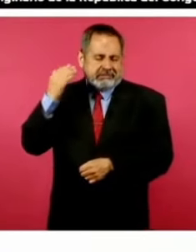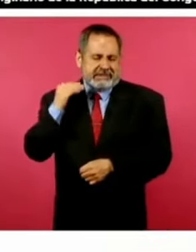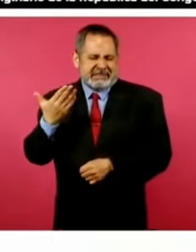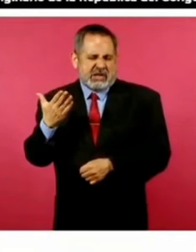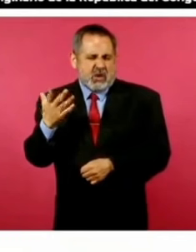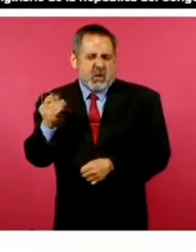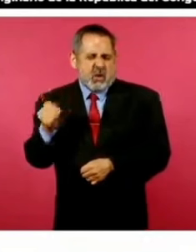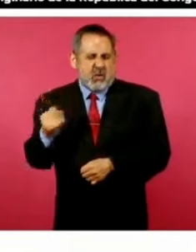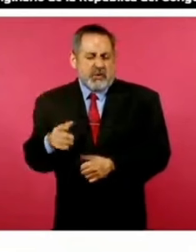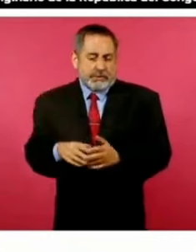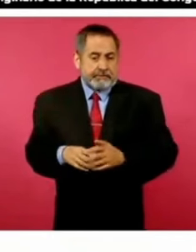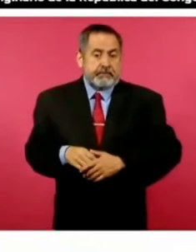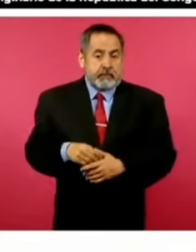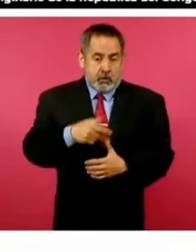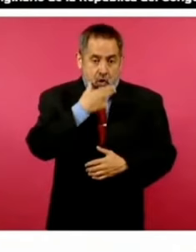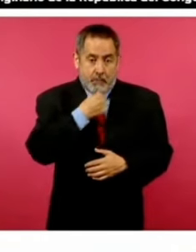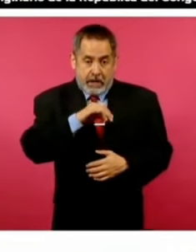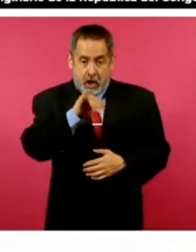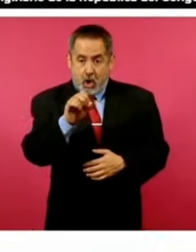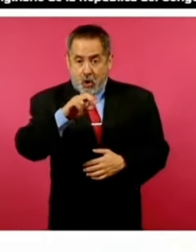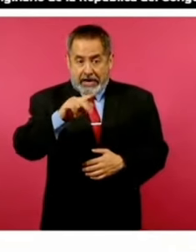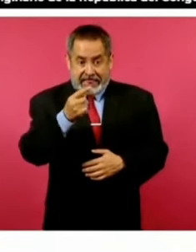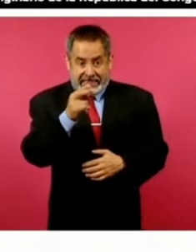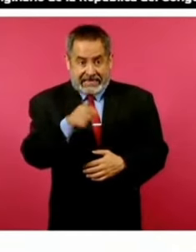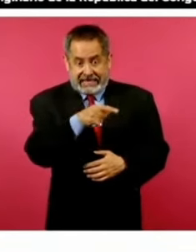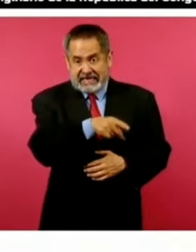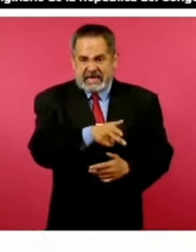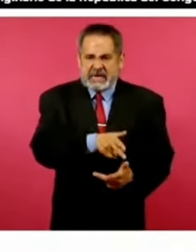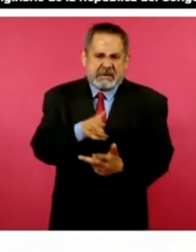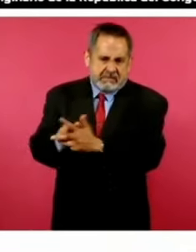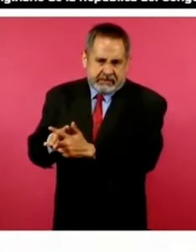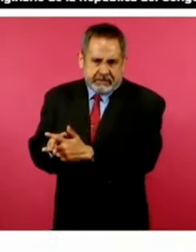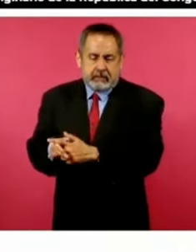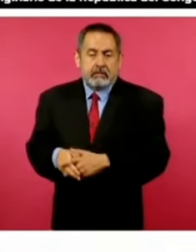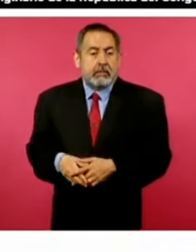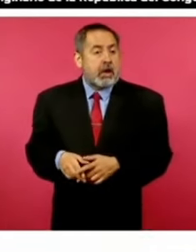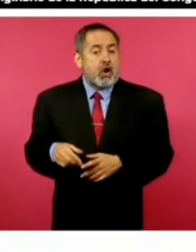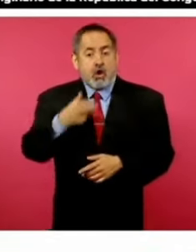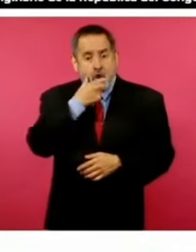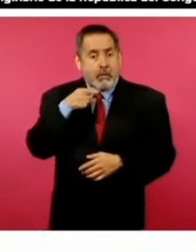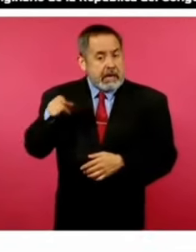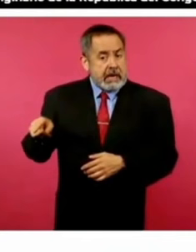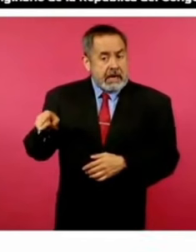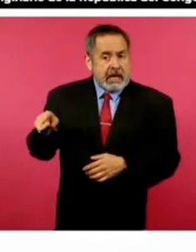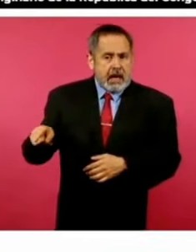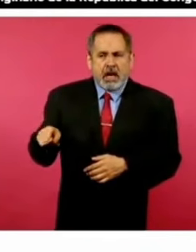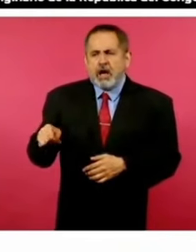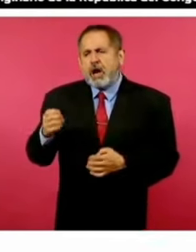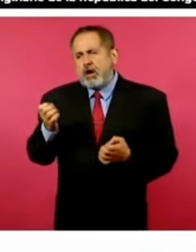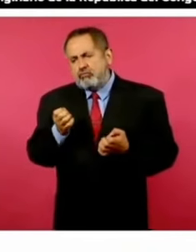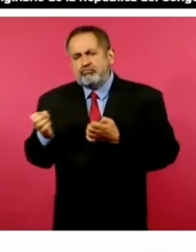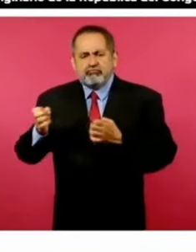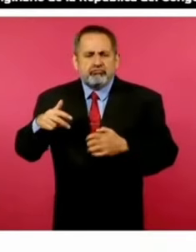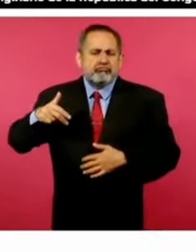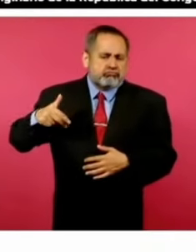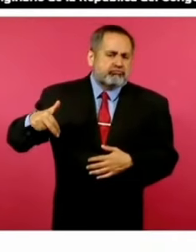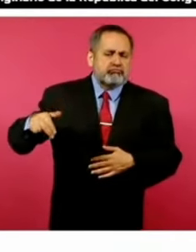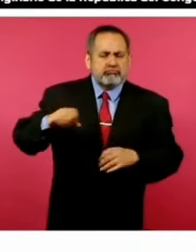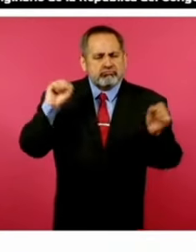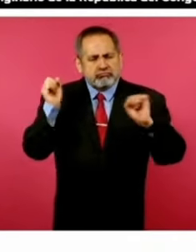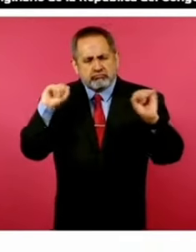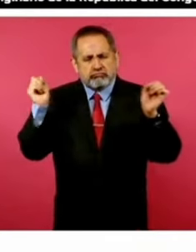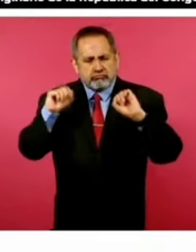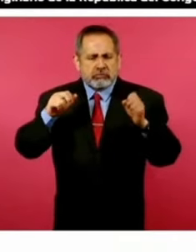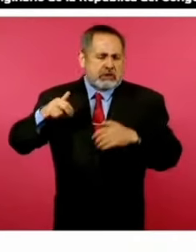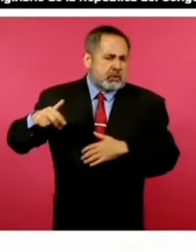Michoacán de acuerdo con las investigaciones ministeriales la víctima se encontraba ejercitándose en una pista de atletismo en la